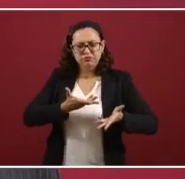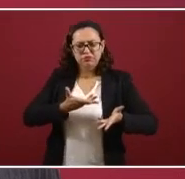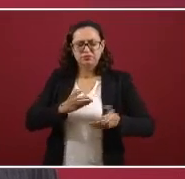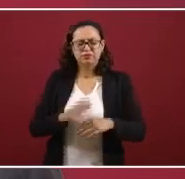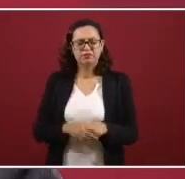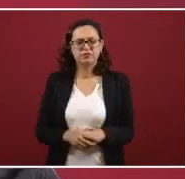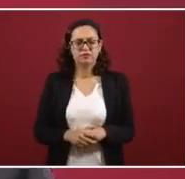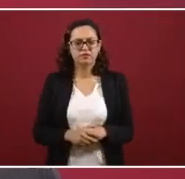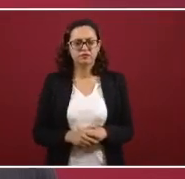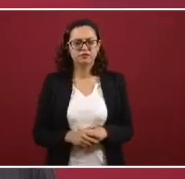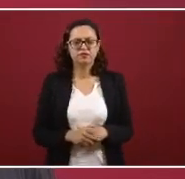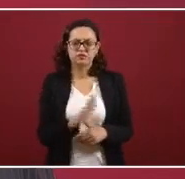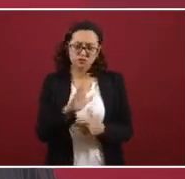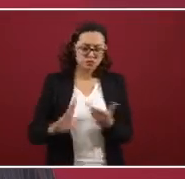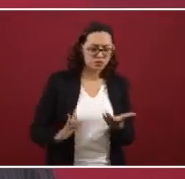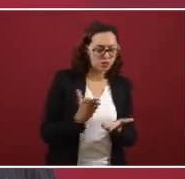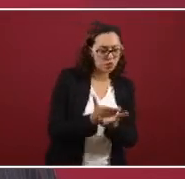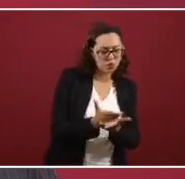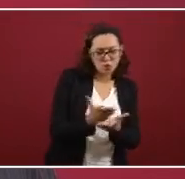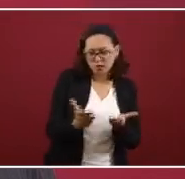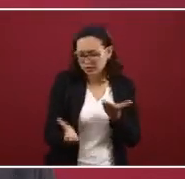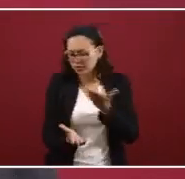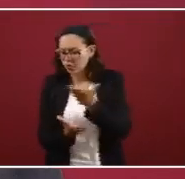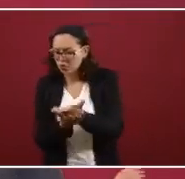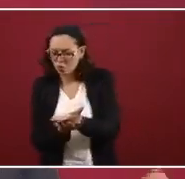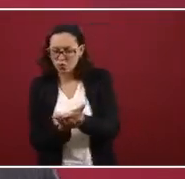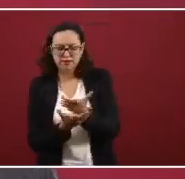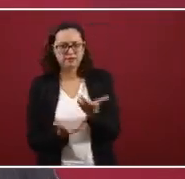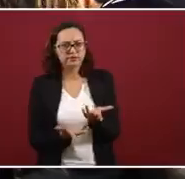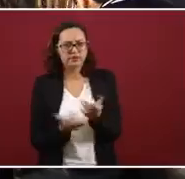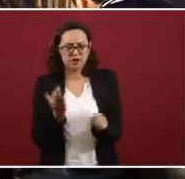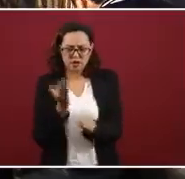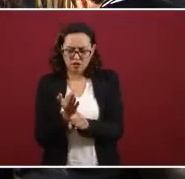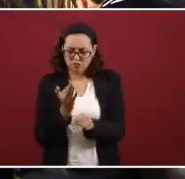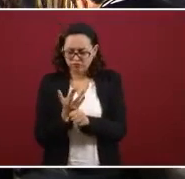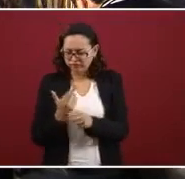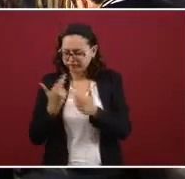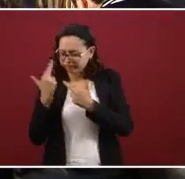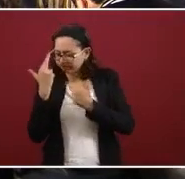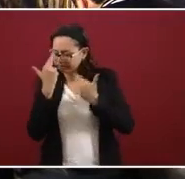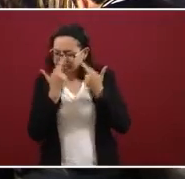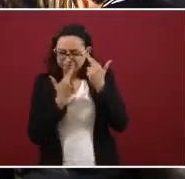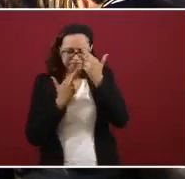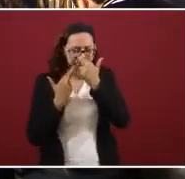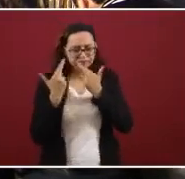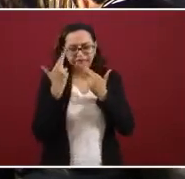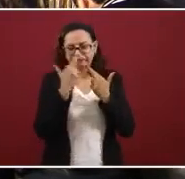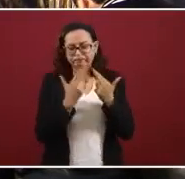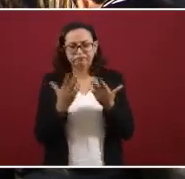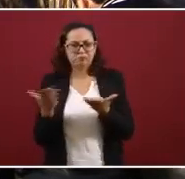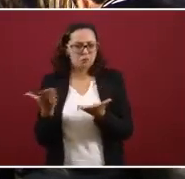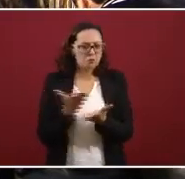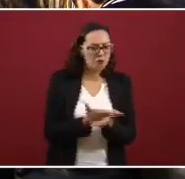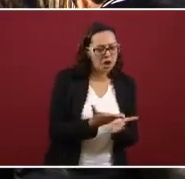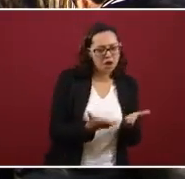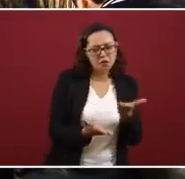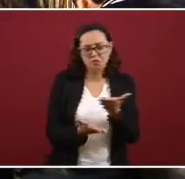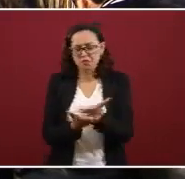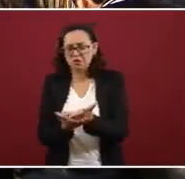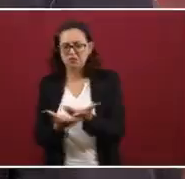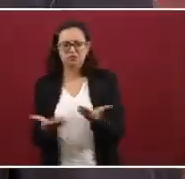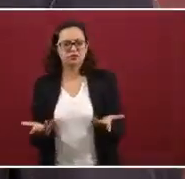Ya se hicieron propuestas y se están recibiendo, en algunos casos, contrapropuestas.